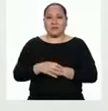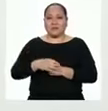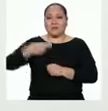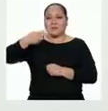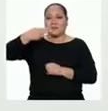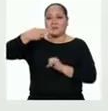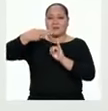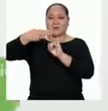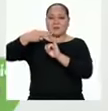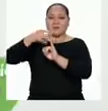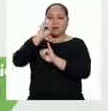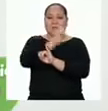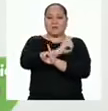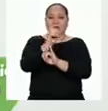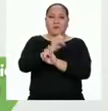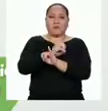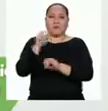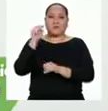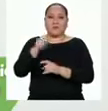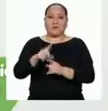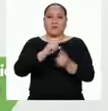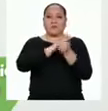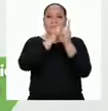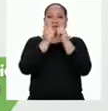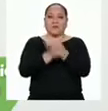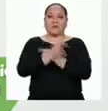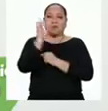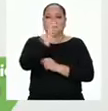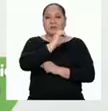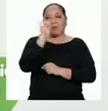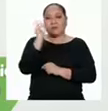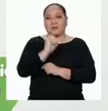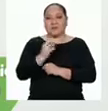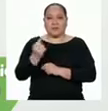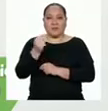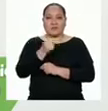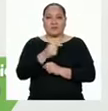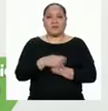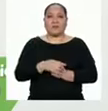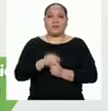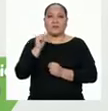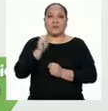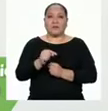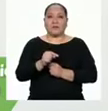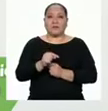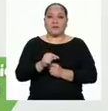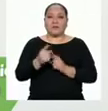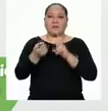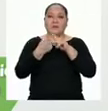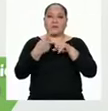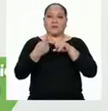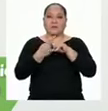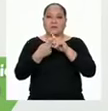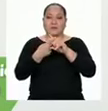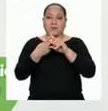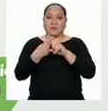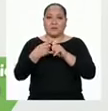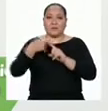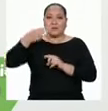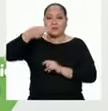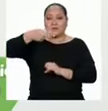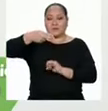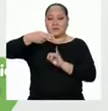porcentual. Esta es la conversión a porcentajes de la frecuencia relativa, la cual resulta de la multiplicación de la